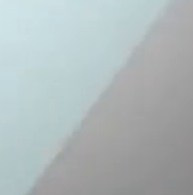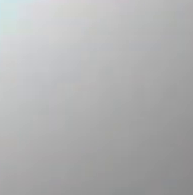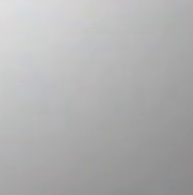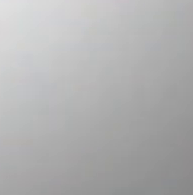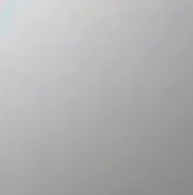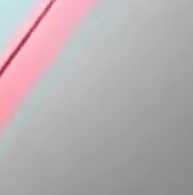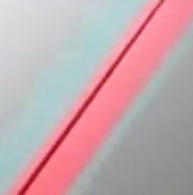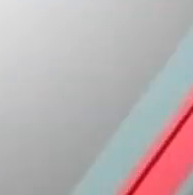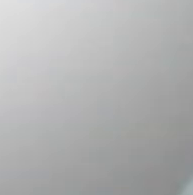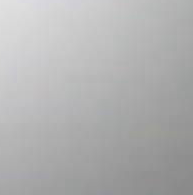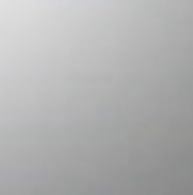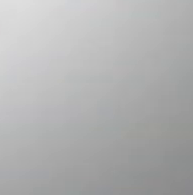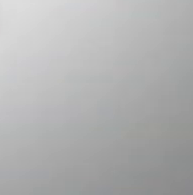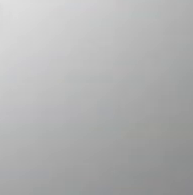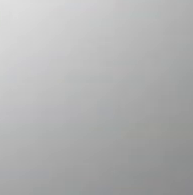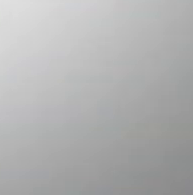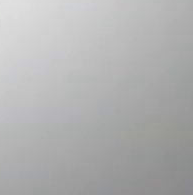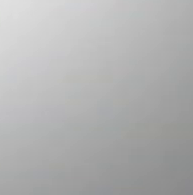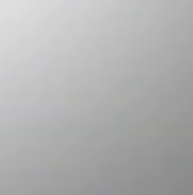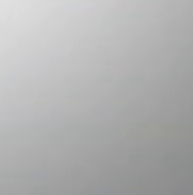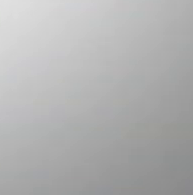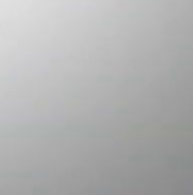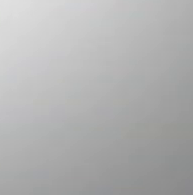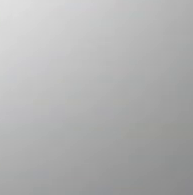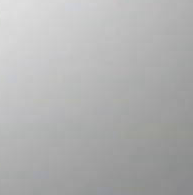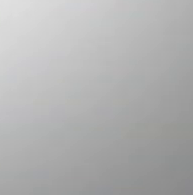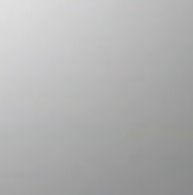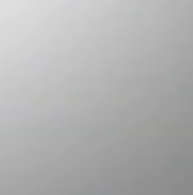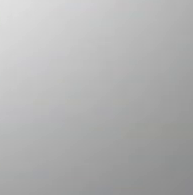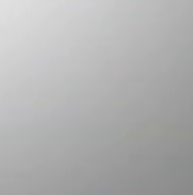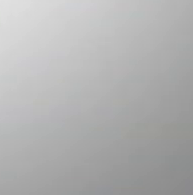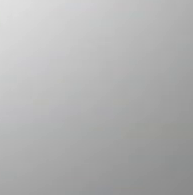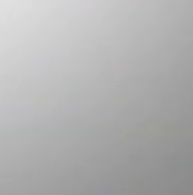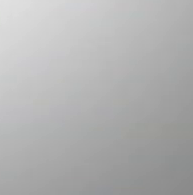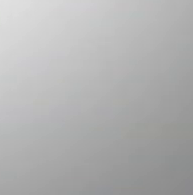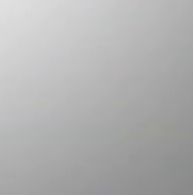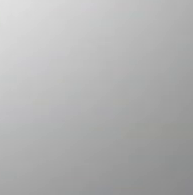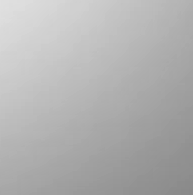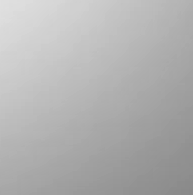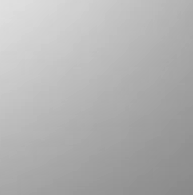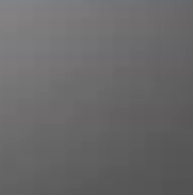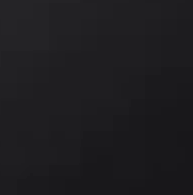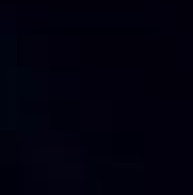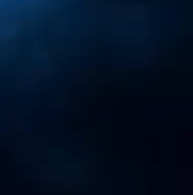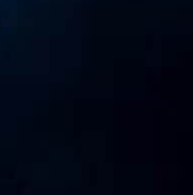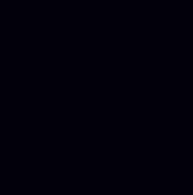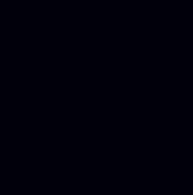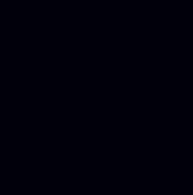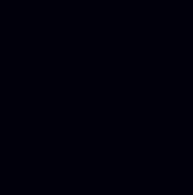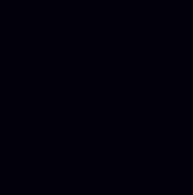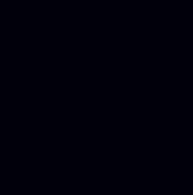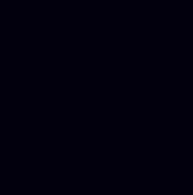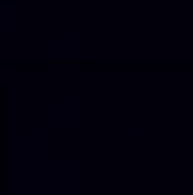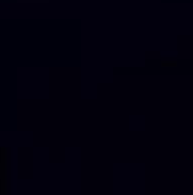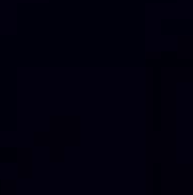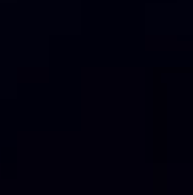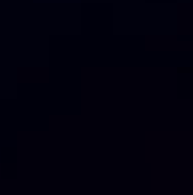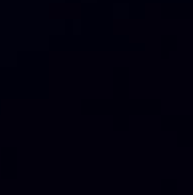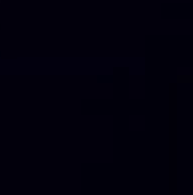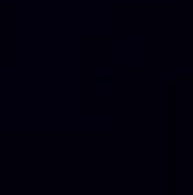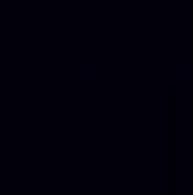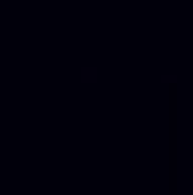En persona, de cara al Bicentenario, con Evelyn Fachler, a las 9 de la noche. Solo por